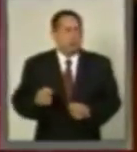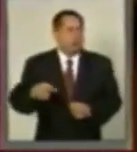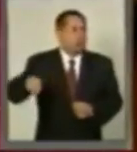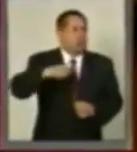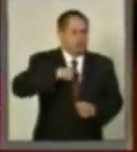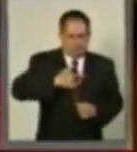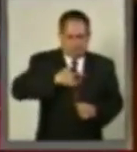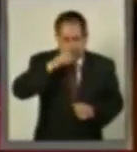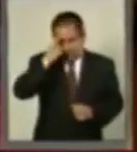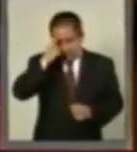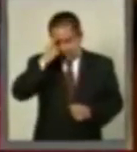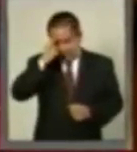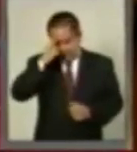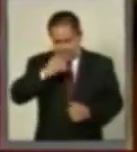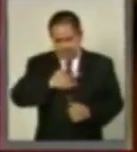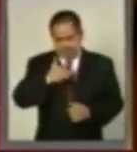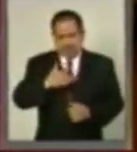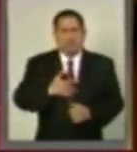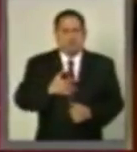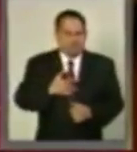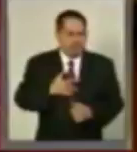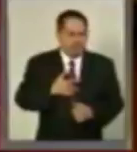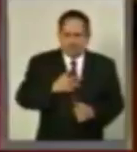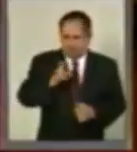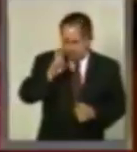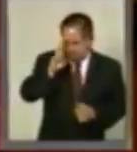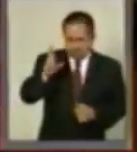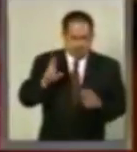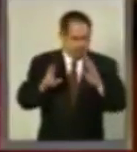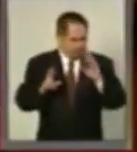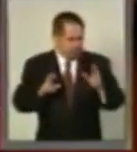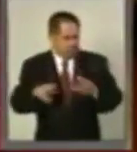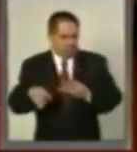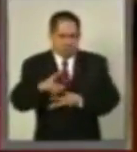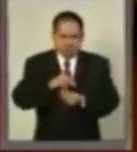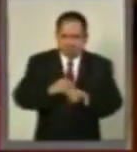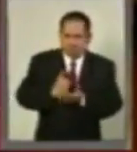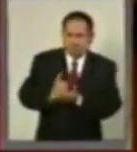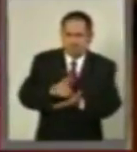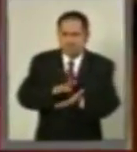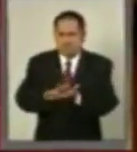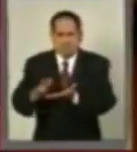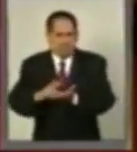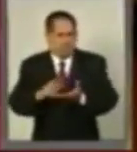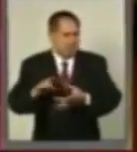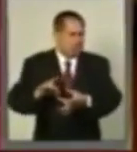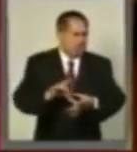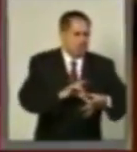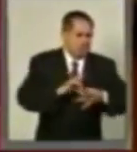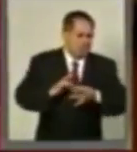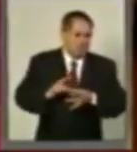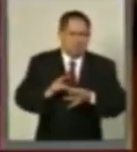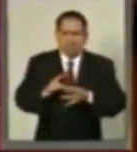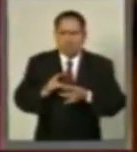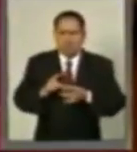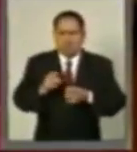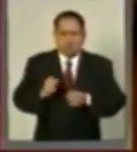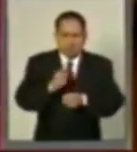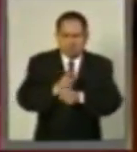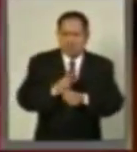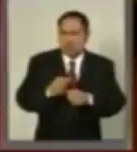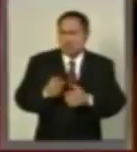conciencias, que permitió reconocernos unos con los otros, permitió la solidaridad, el